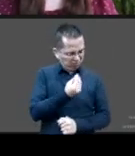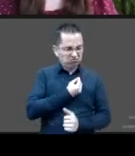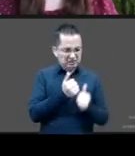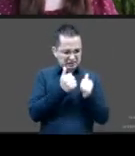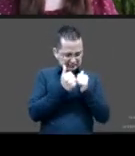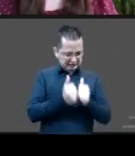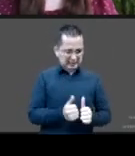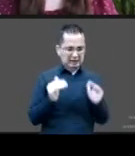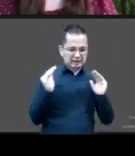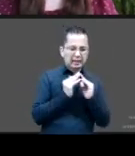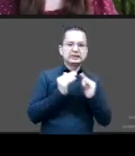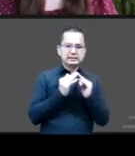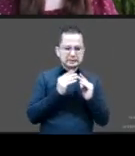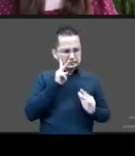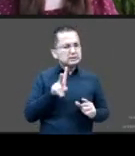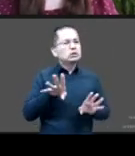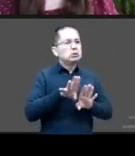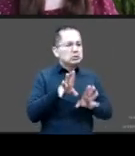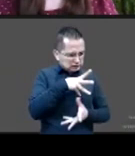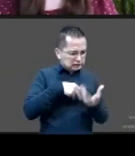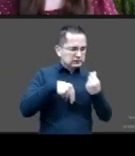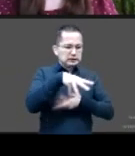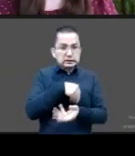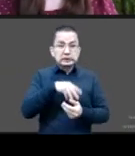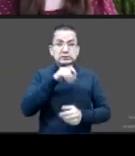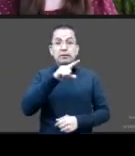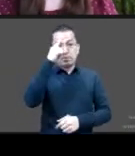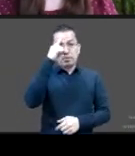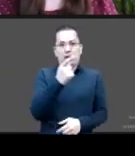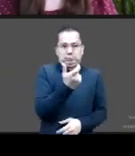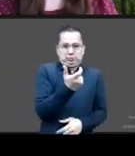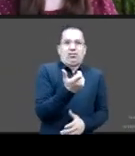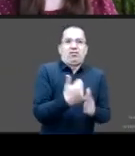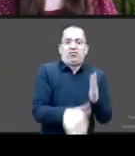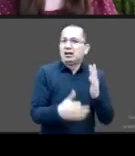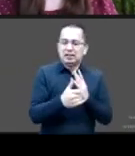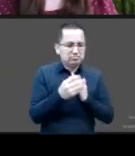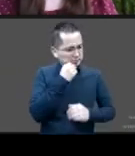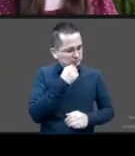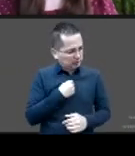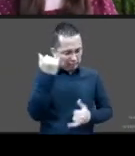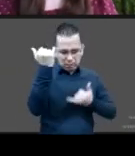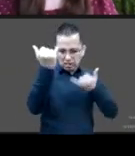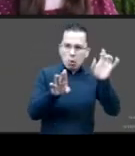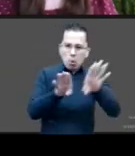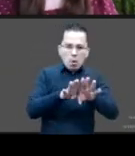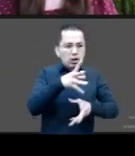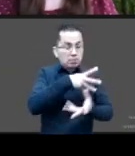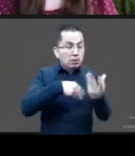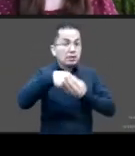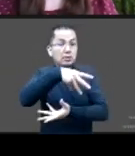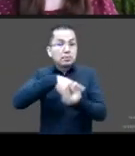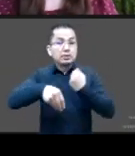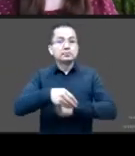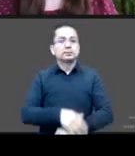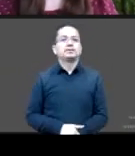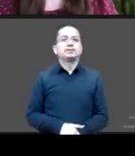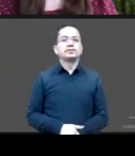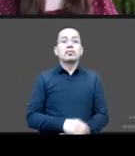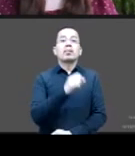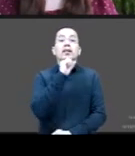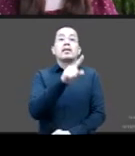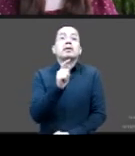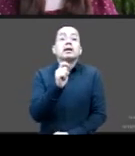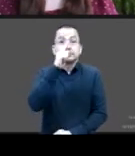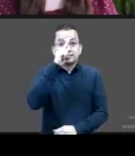además en carencias económicas muy grandes y también la parte de servicio varios de ellos nos cuentan que se hicieron